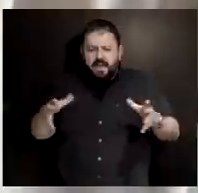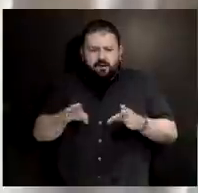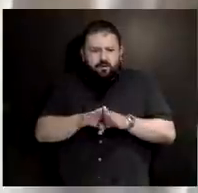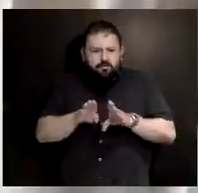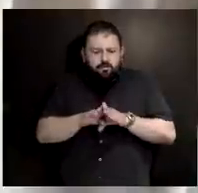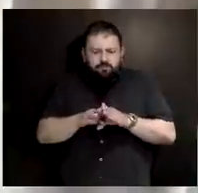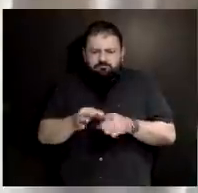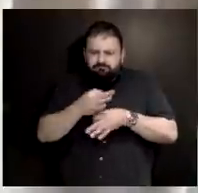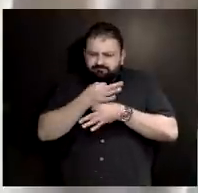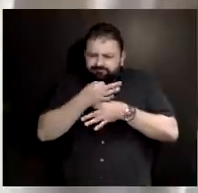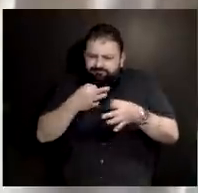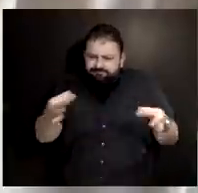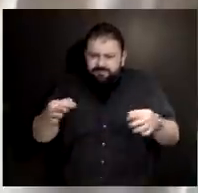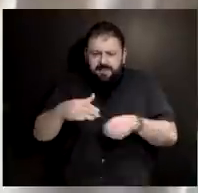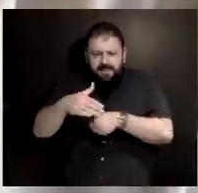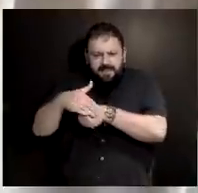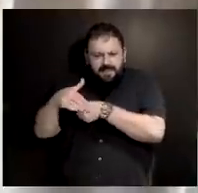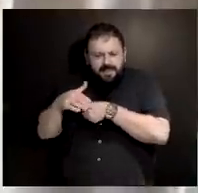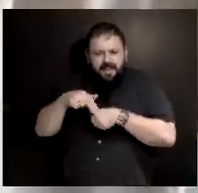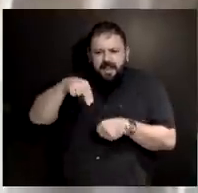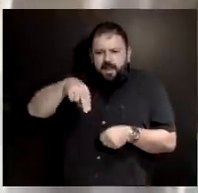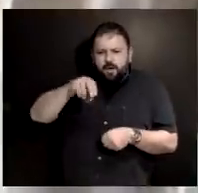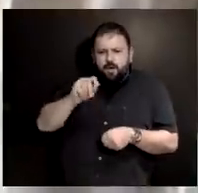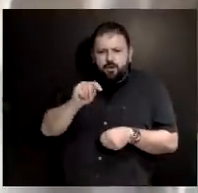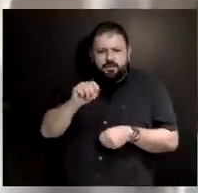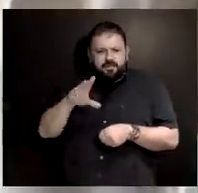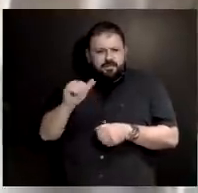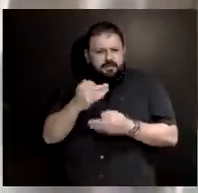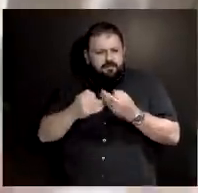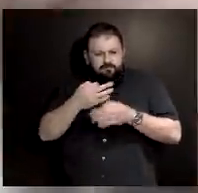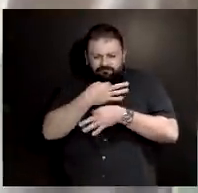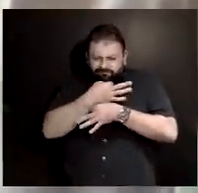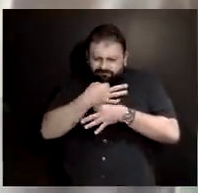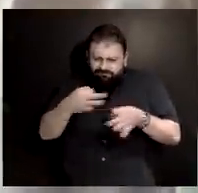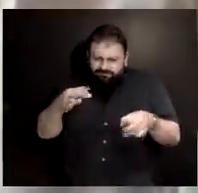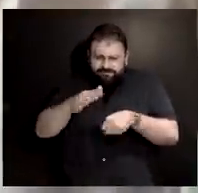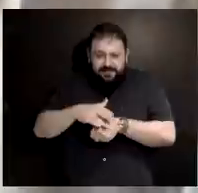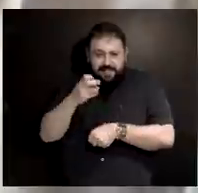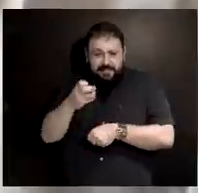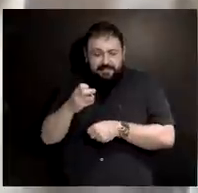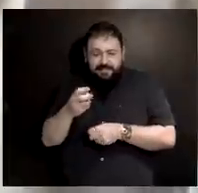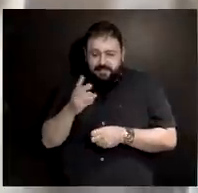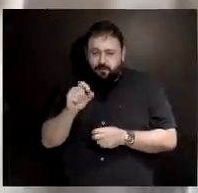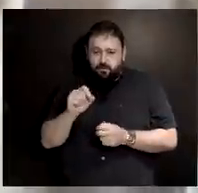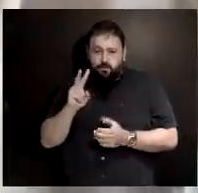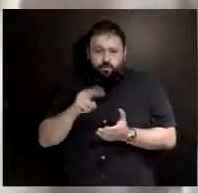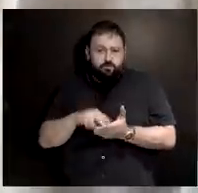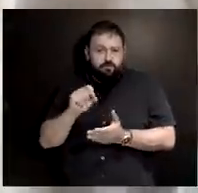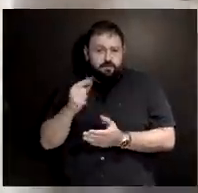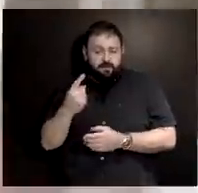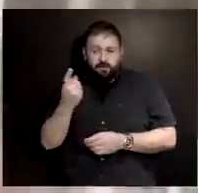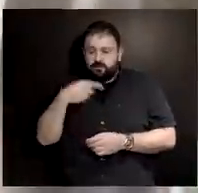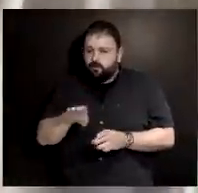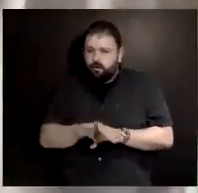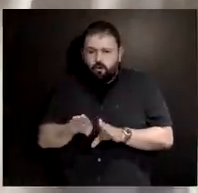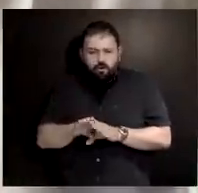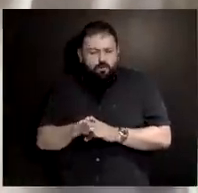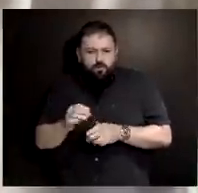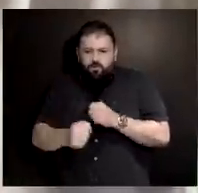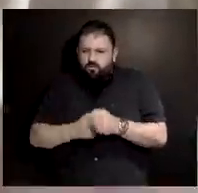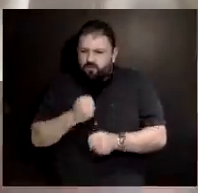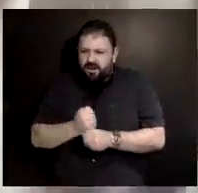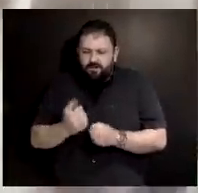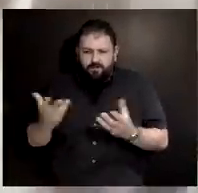porque va a marcar el arranque de un año muy importante para OmniLife y para ustedes. O sea, si nosotros volteamos a ver lo que ha